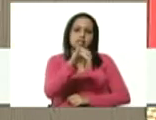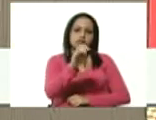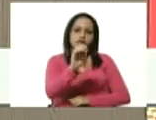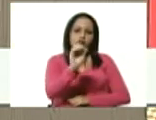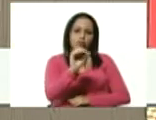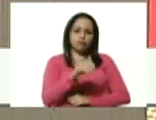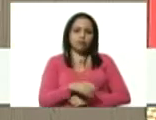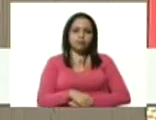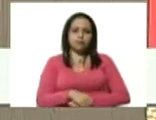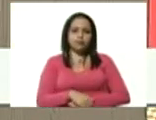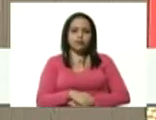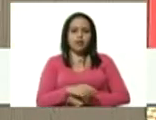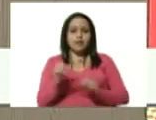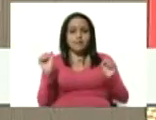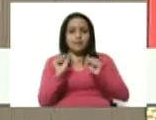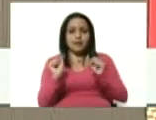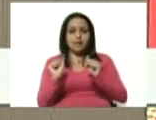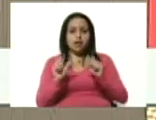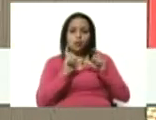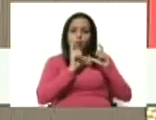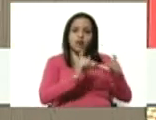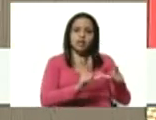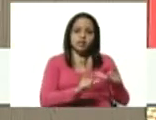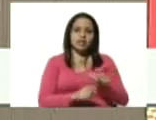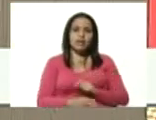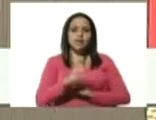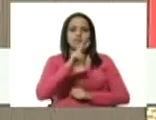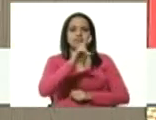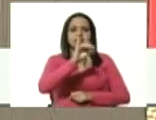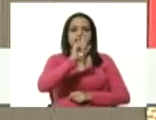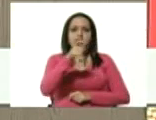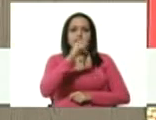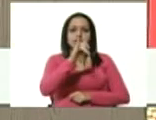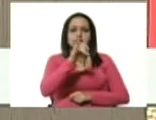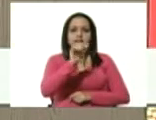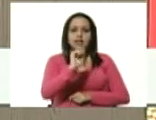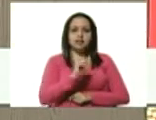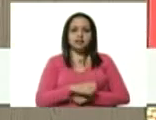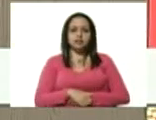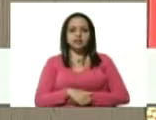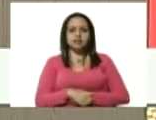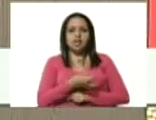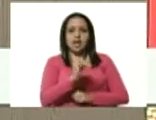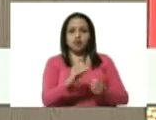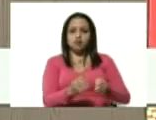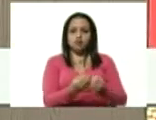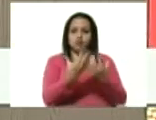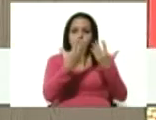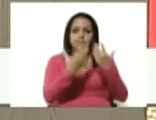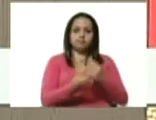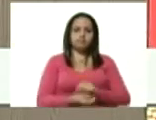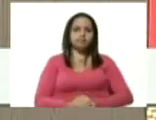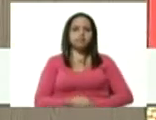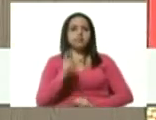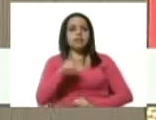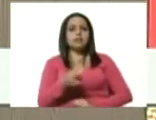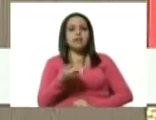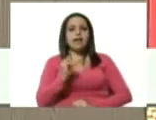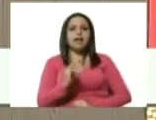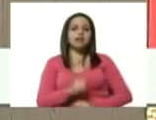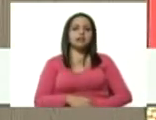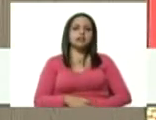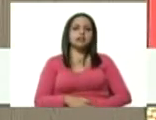el municipio El Vigía, donde hay también una ramificación del foco del estado Zulia. Y hay también